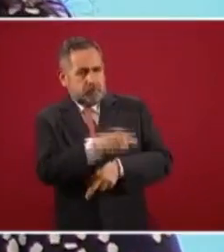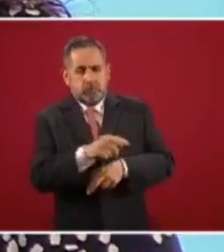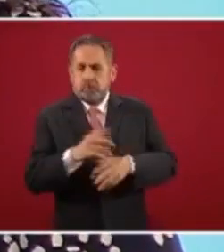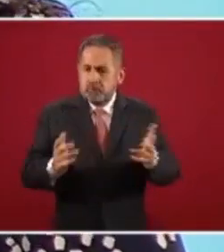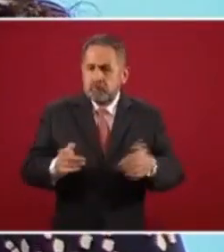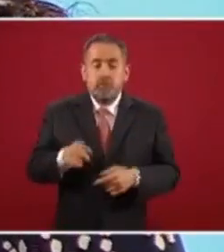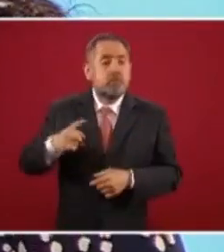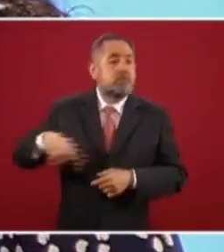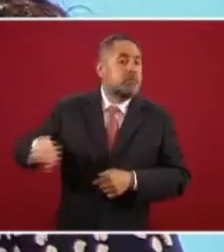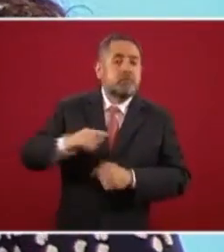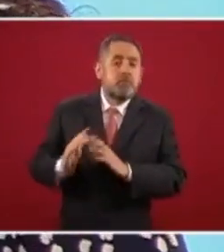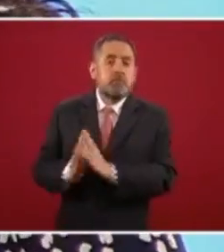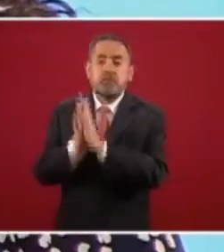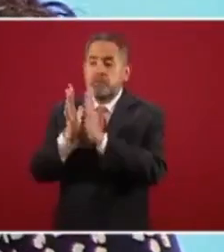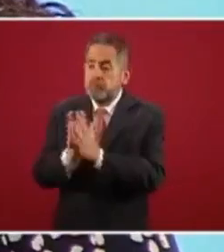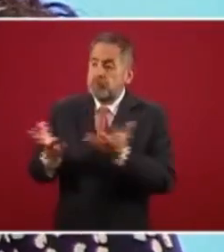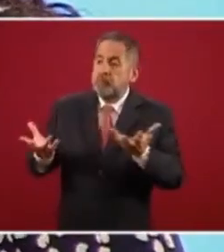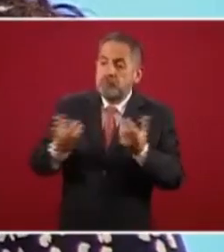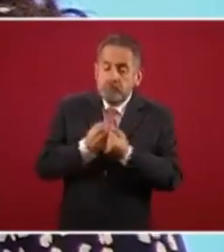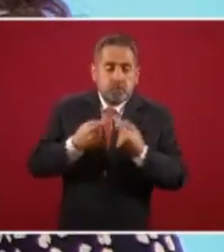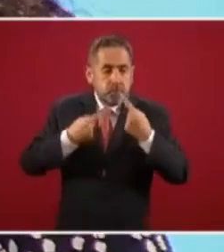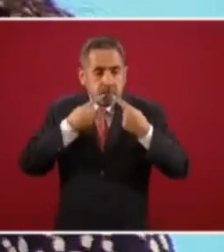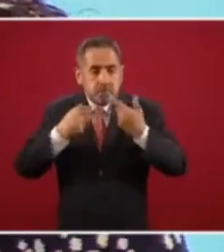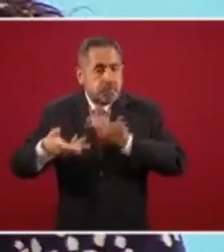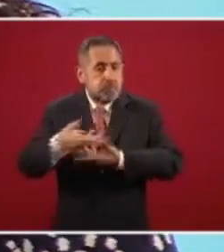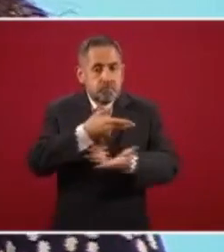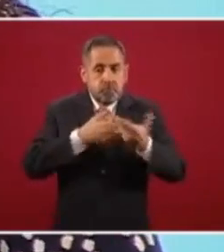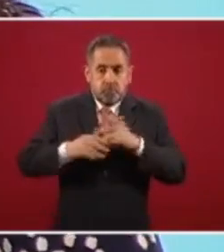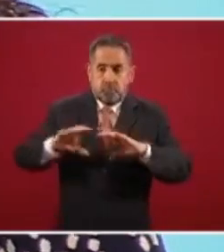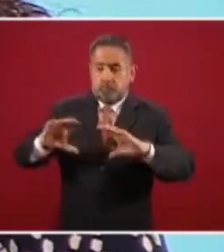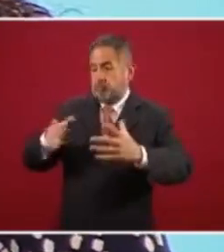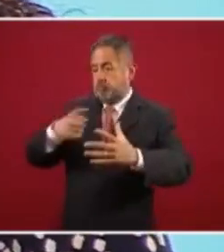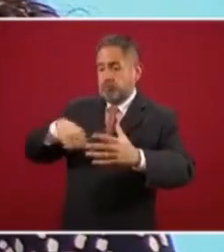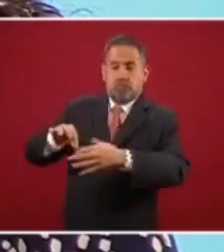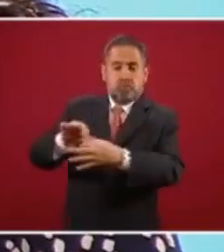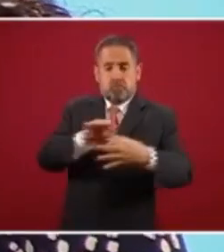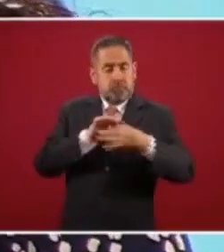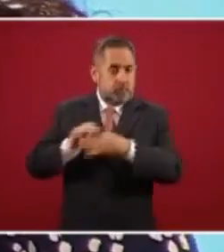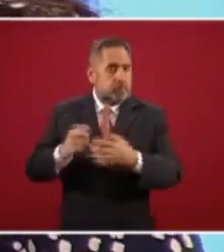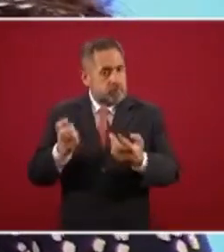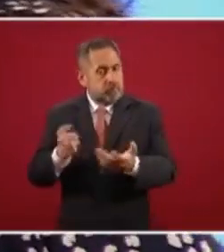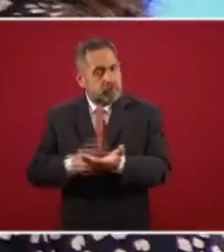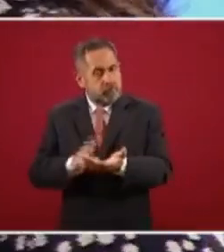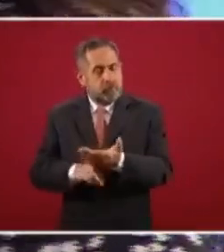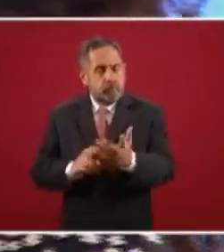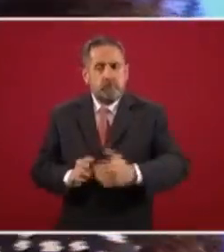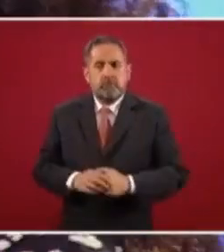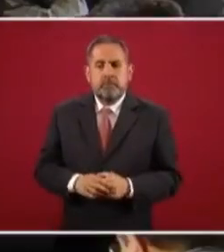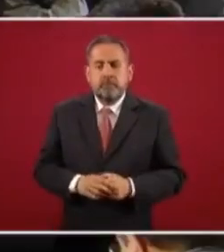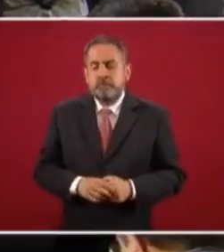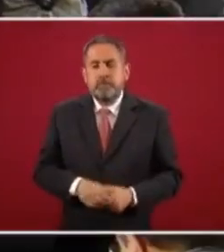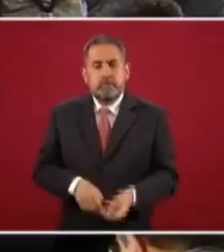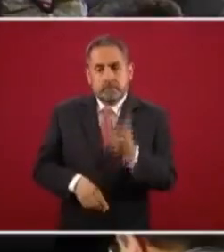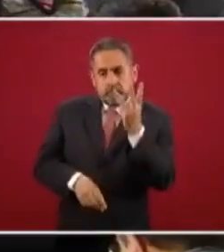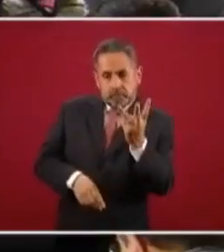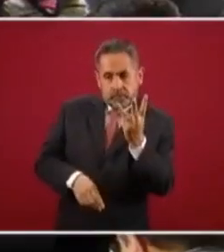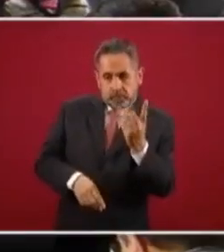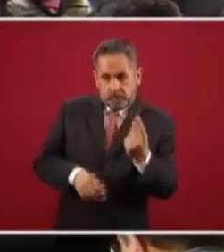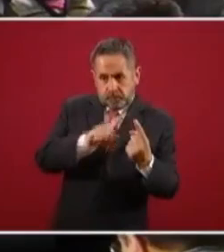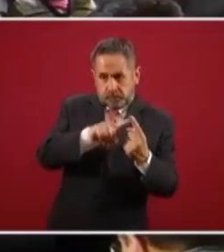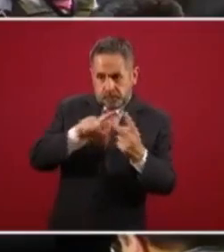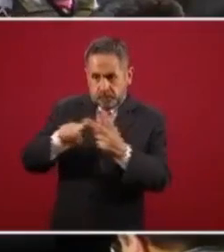participación en la negociación colectiva, que es el corazón de las relaciones laborales. Son tres